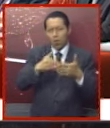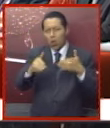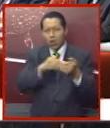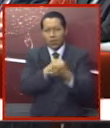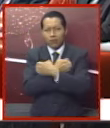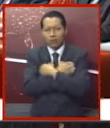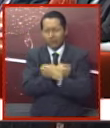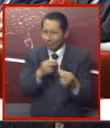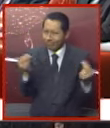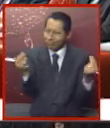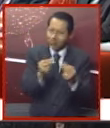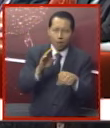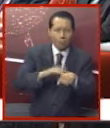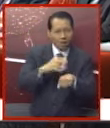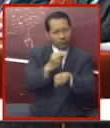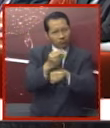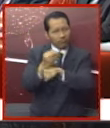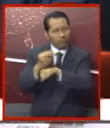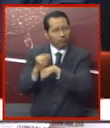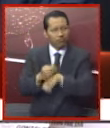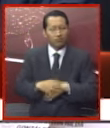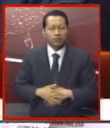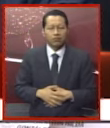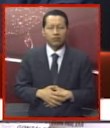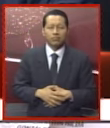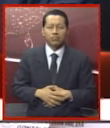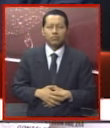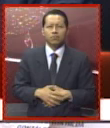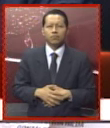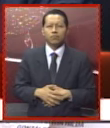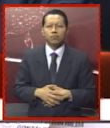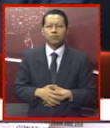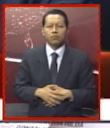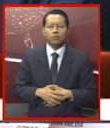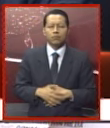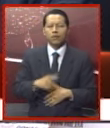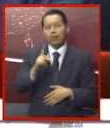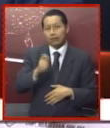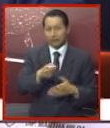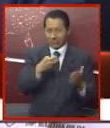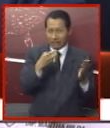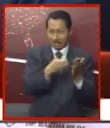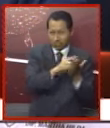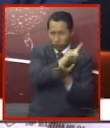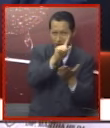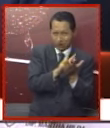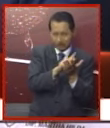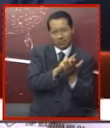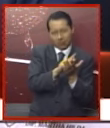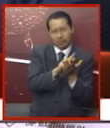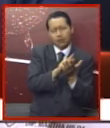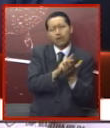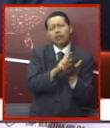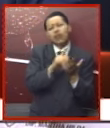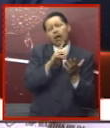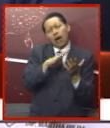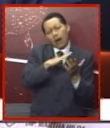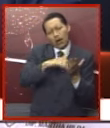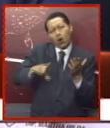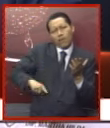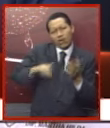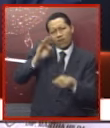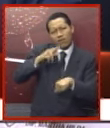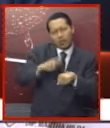necesitan más adecuaciones. Reformar la reforma que por cierto ya se le acabó el pretexto al gobierno